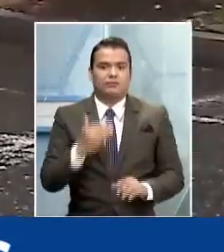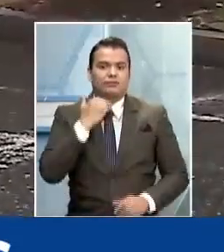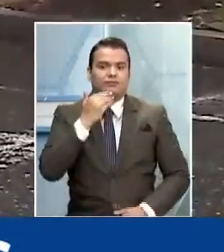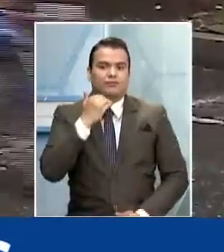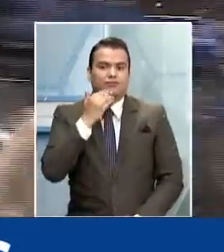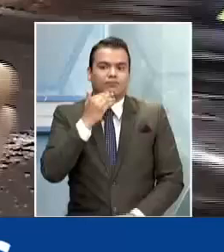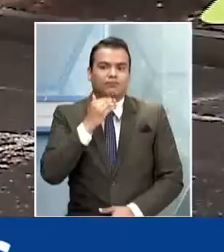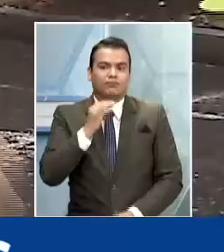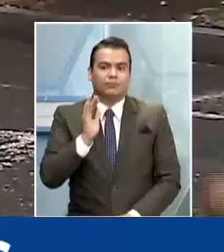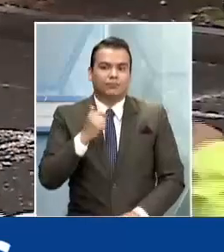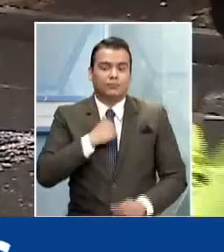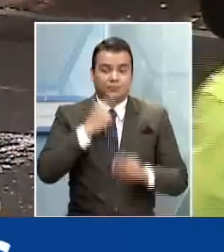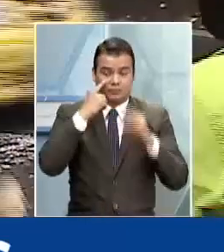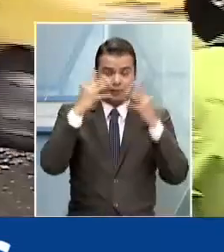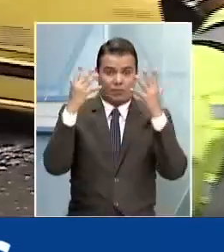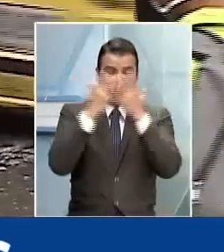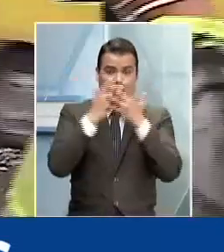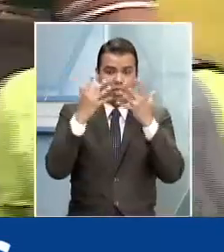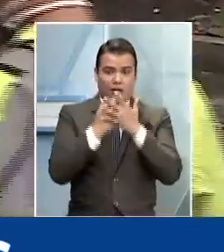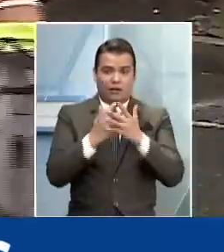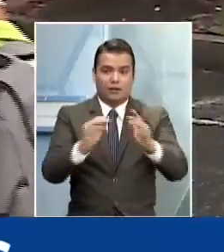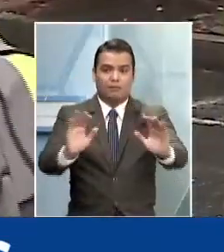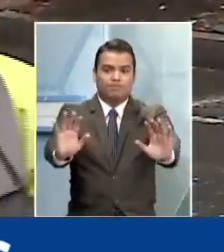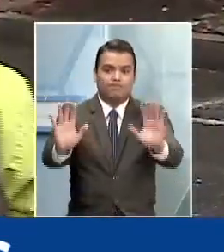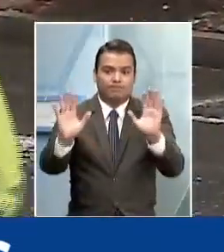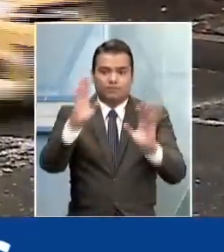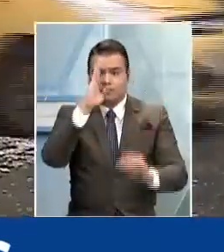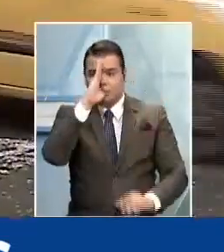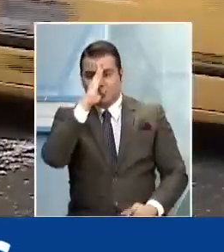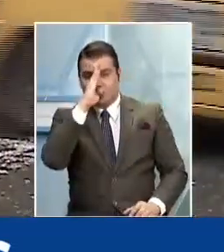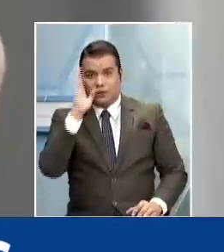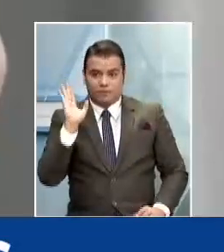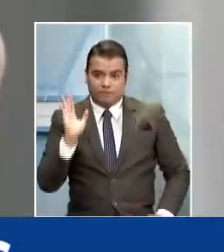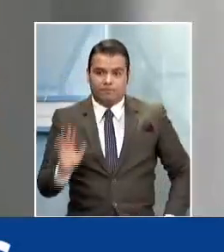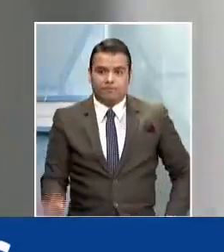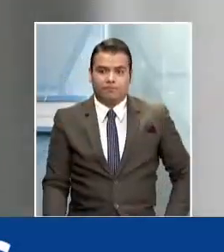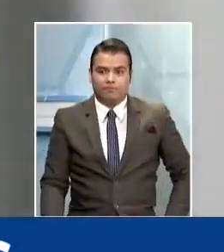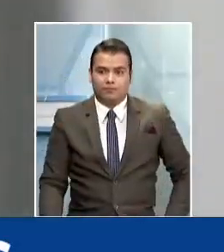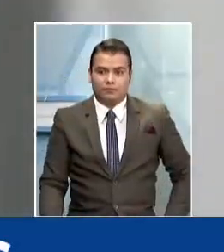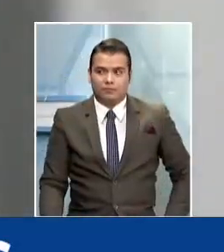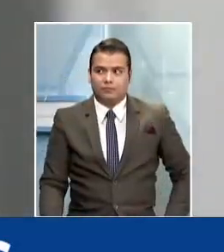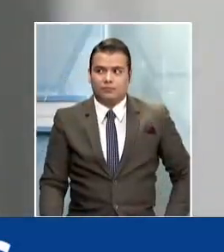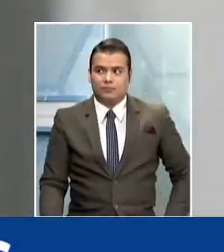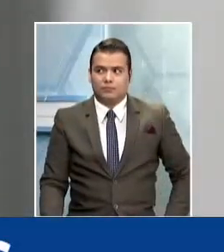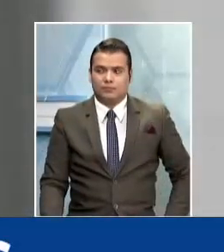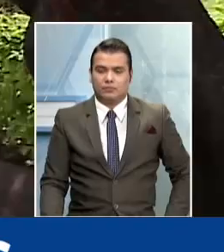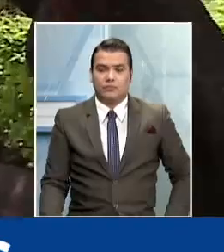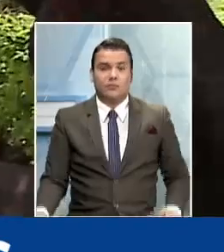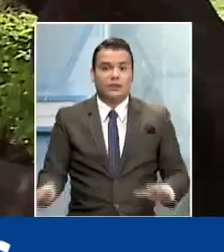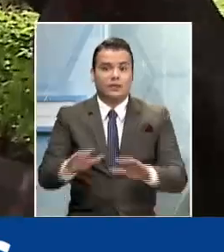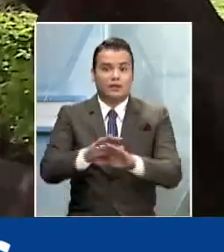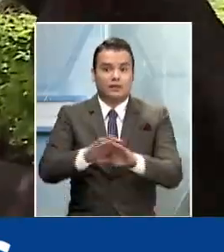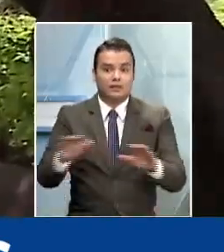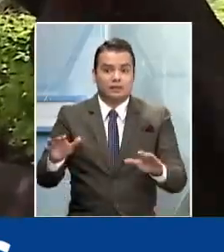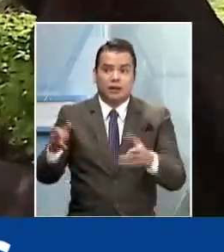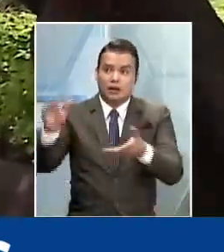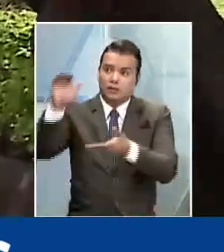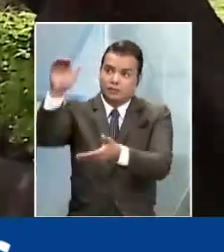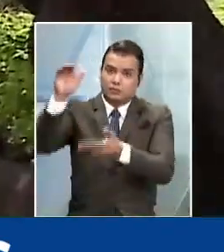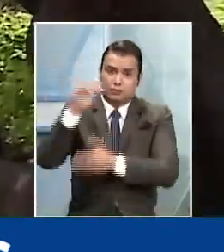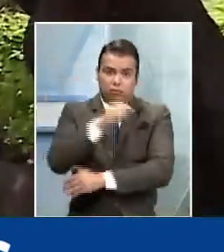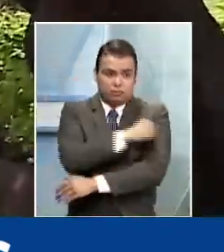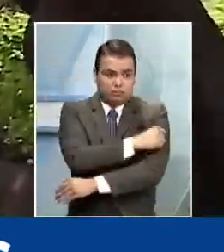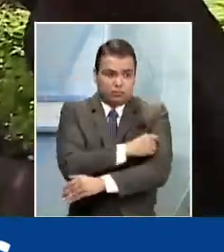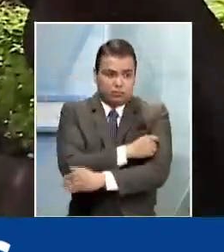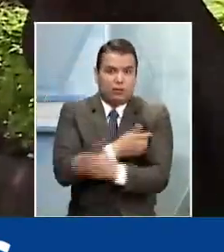hacer. Estoy confundida y tengo dudas de hacerlo o no hacerlo. Sí, claro. Cuando llegue la vacuna aquí a Colombia, pues ya tendrán los